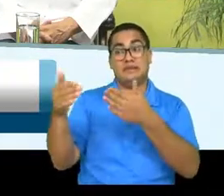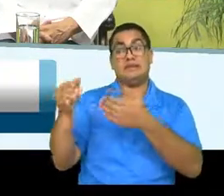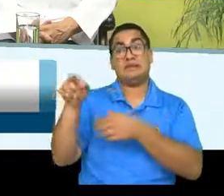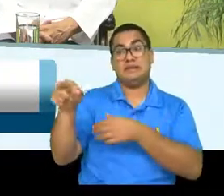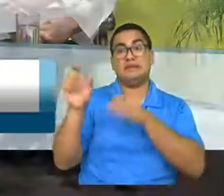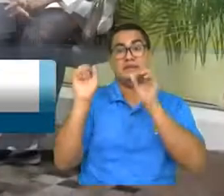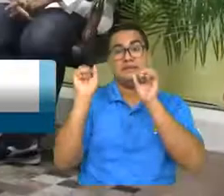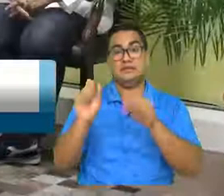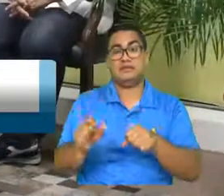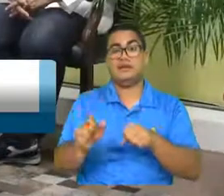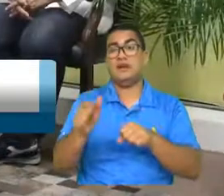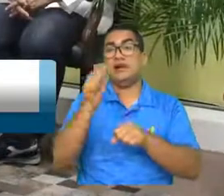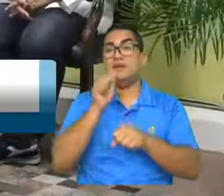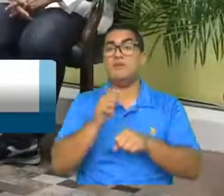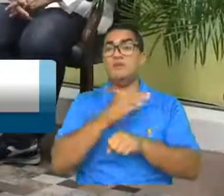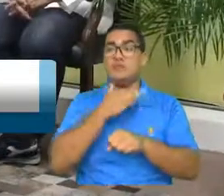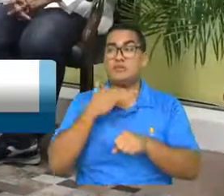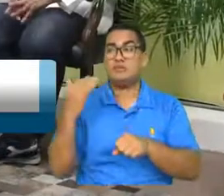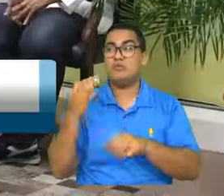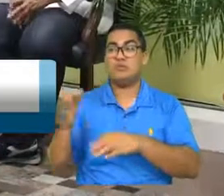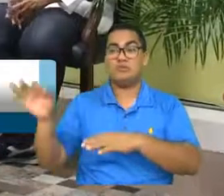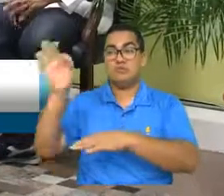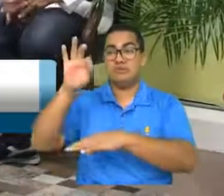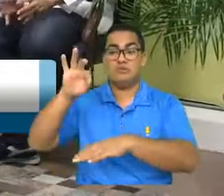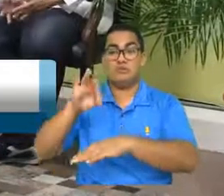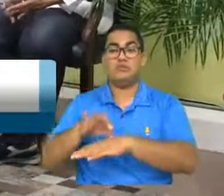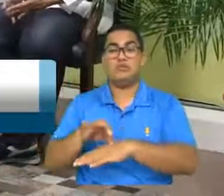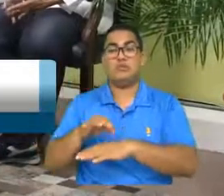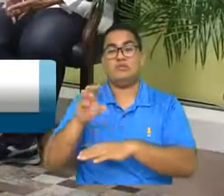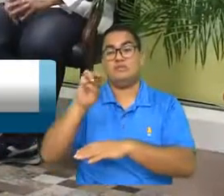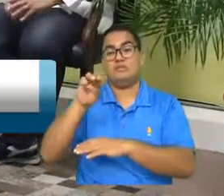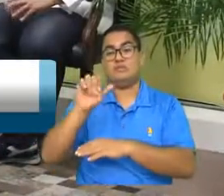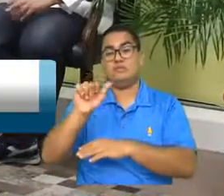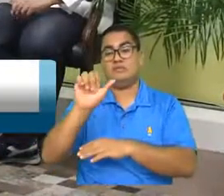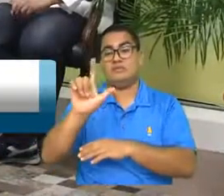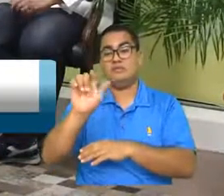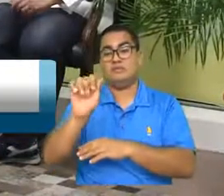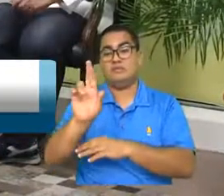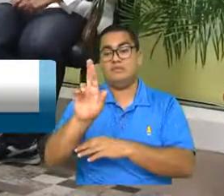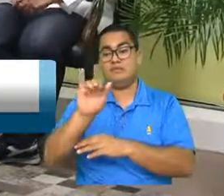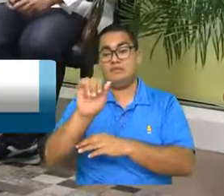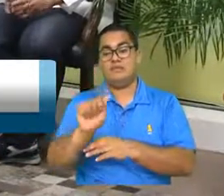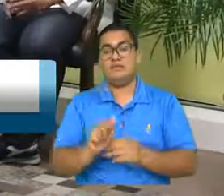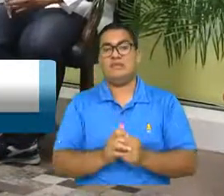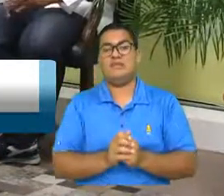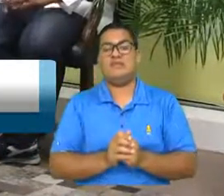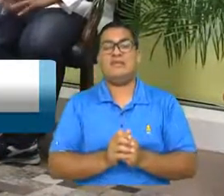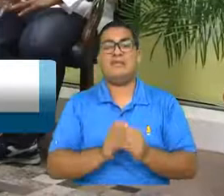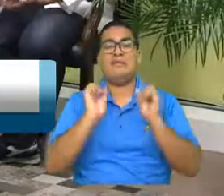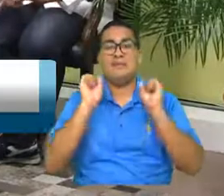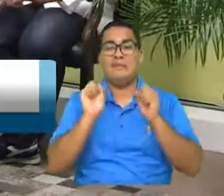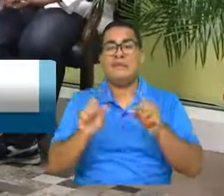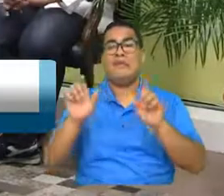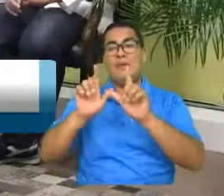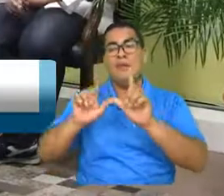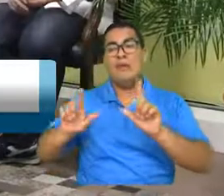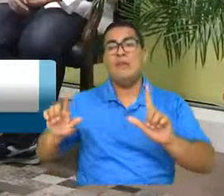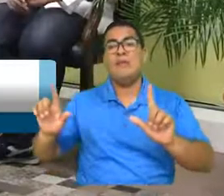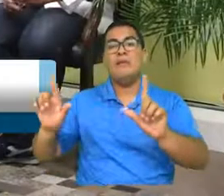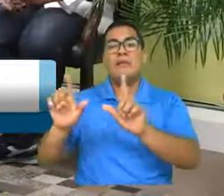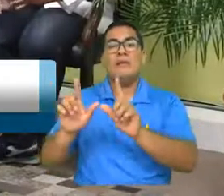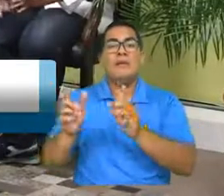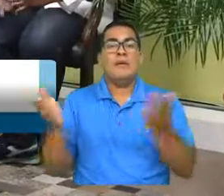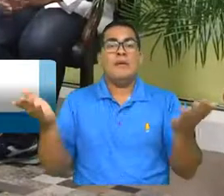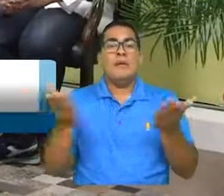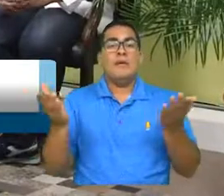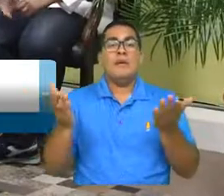activas de esta enfermedad. Así es, esas zonas específicamente pueden ser zonas